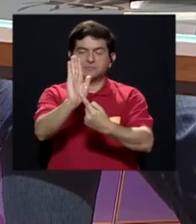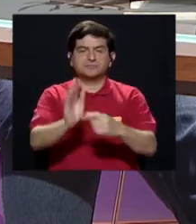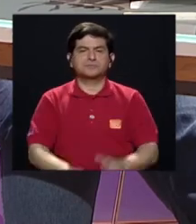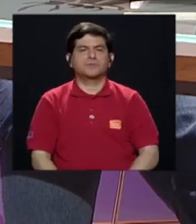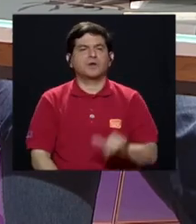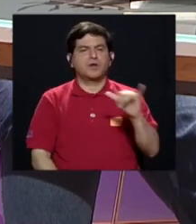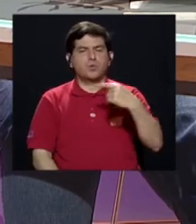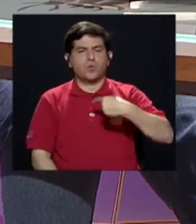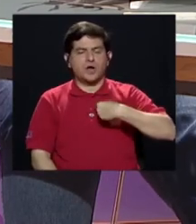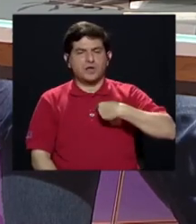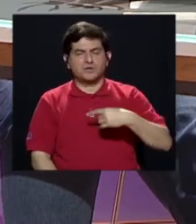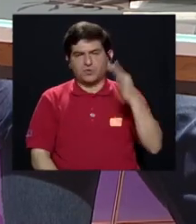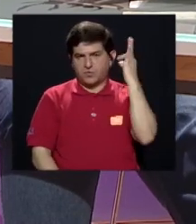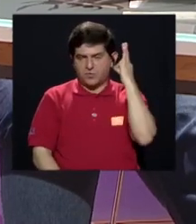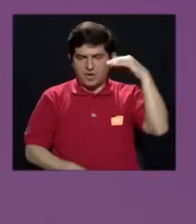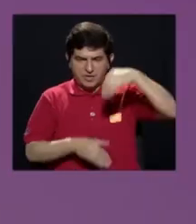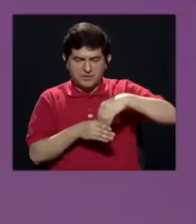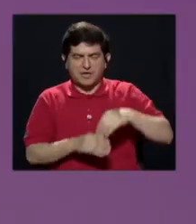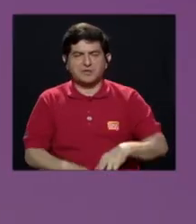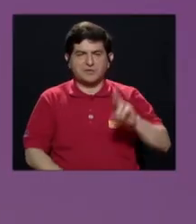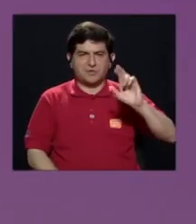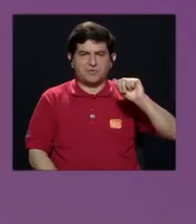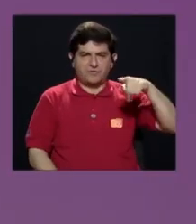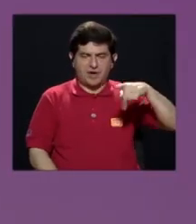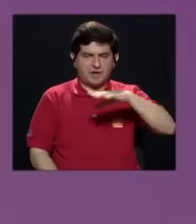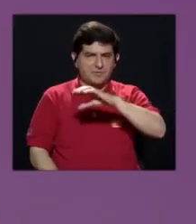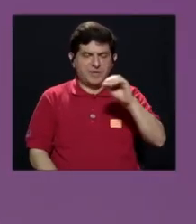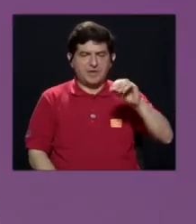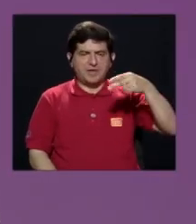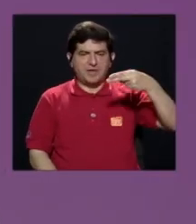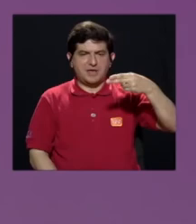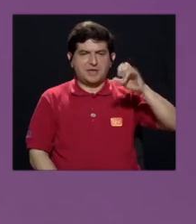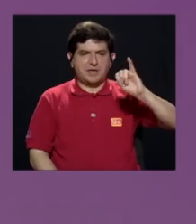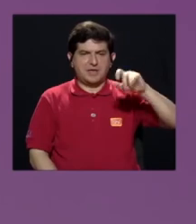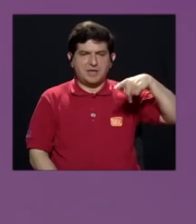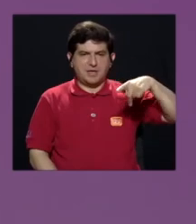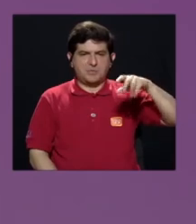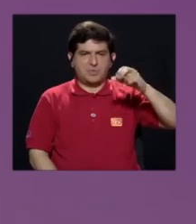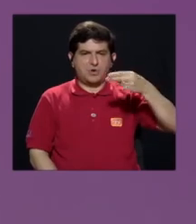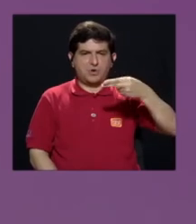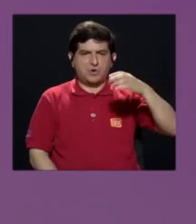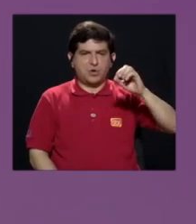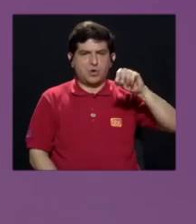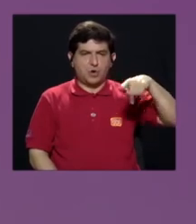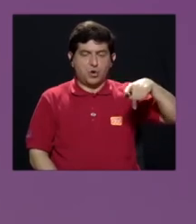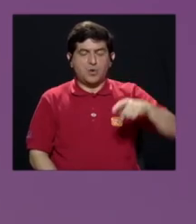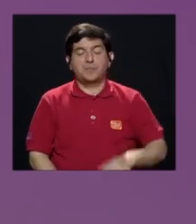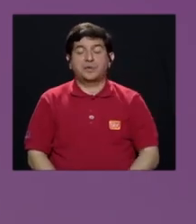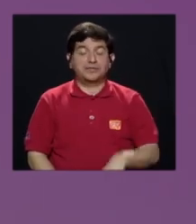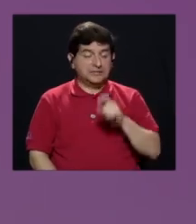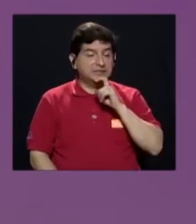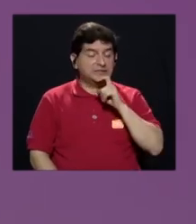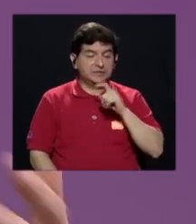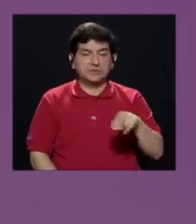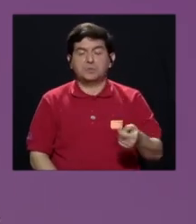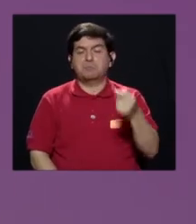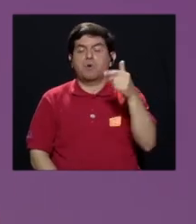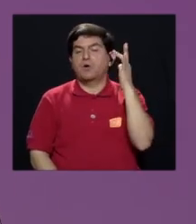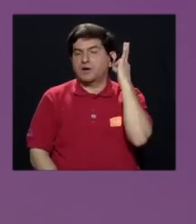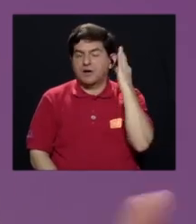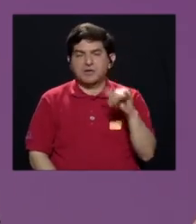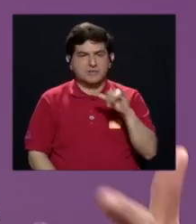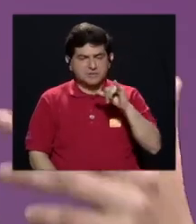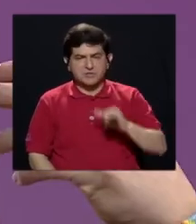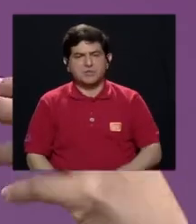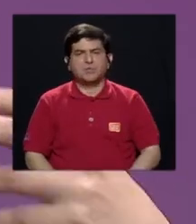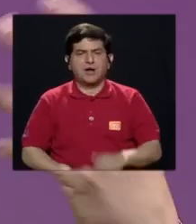también como chica dentro del movimiento del rap y del hip hop es un poco complejo porque no hay muchas mujeres, ¿verdad? Entonces también es como ir